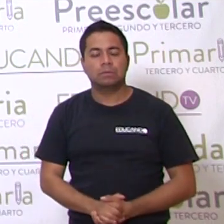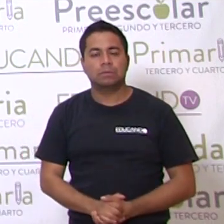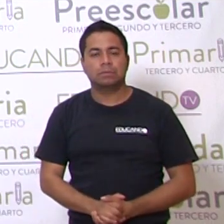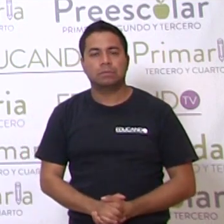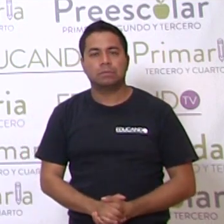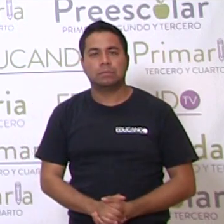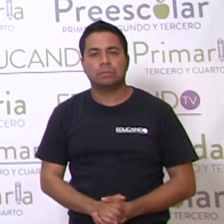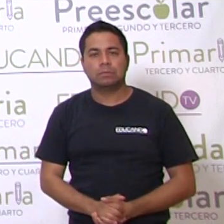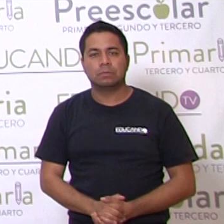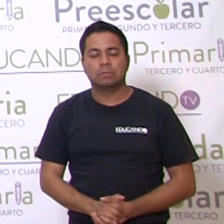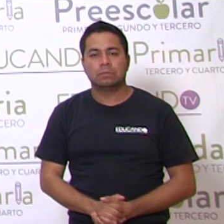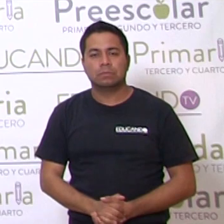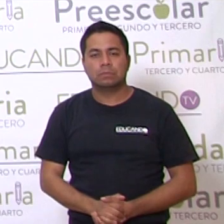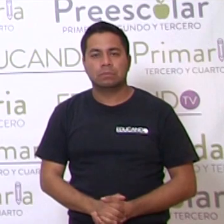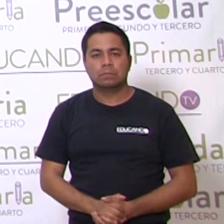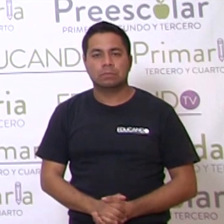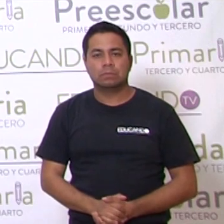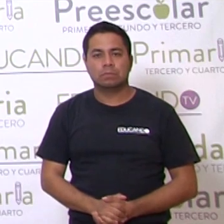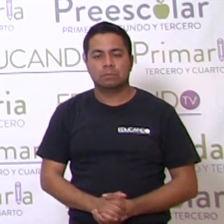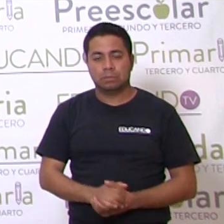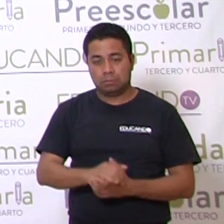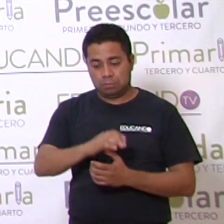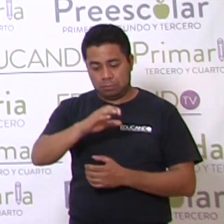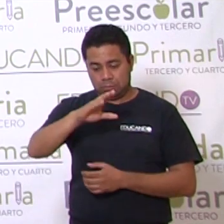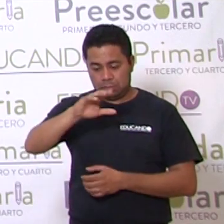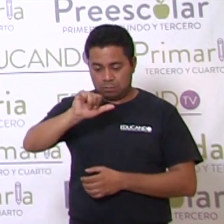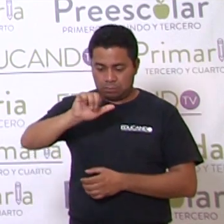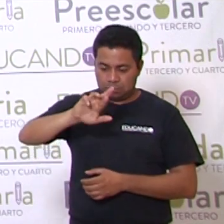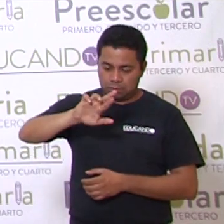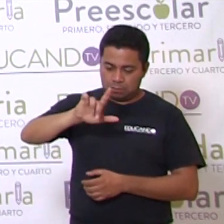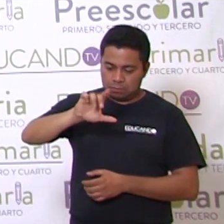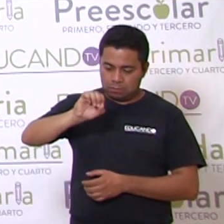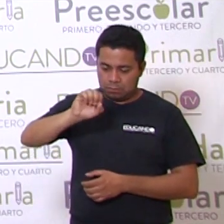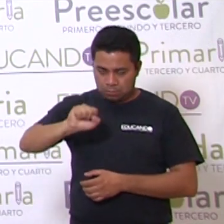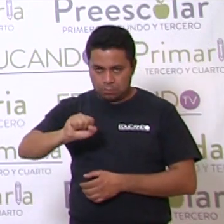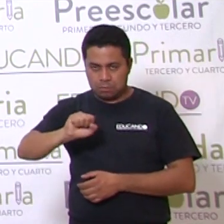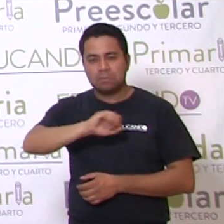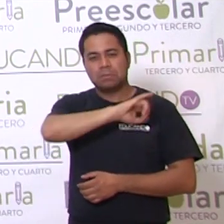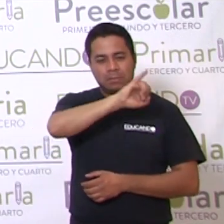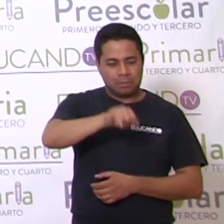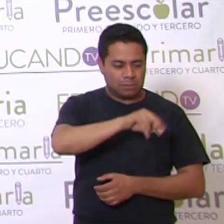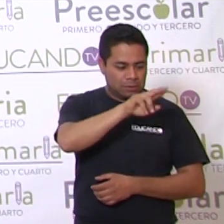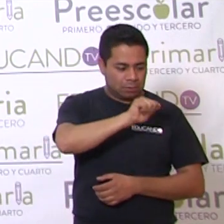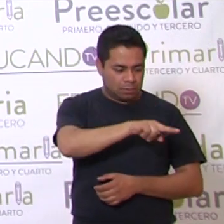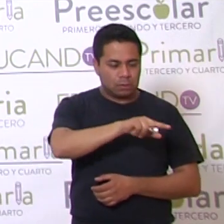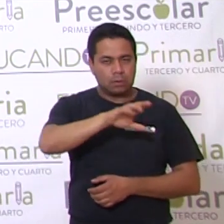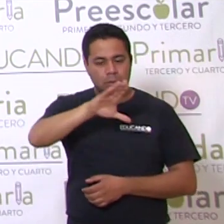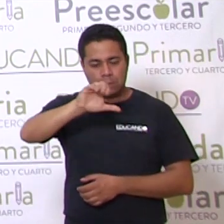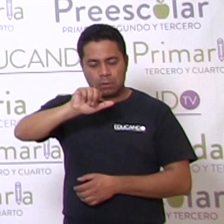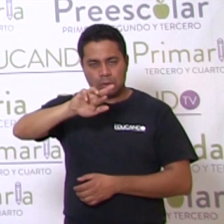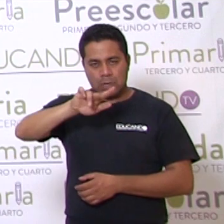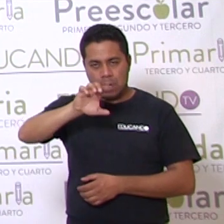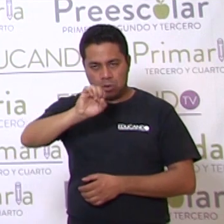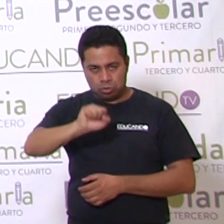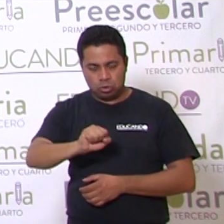Juan Carlos, bien, Juan Carlos era